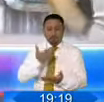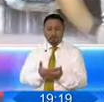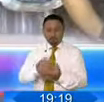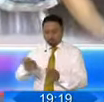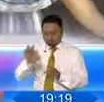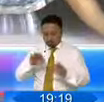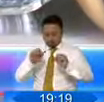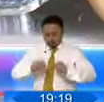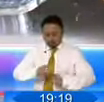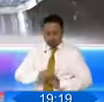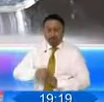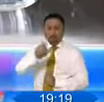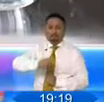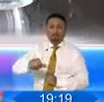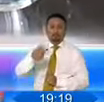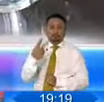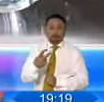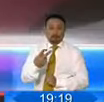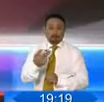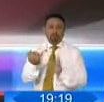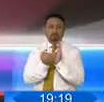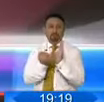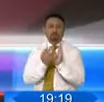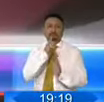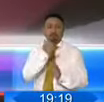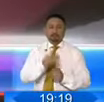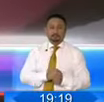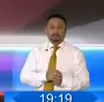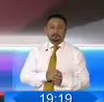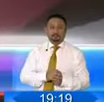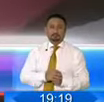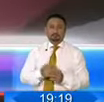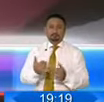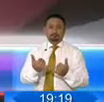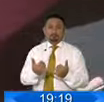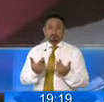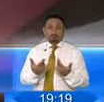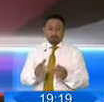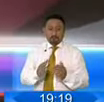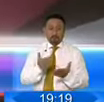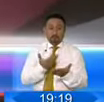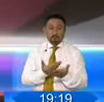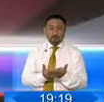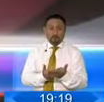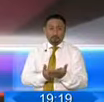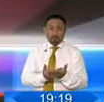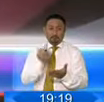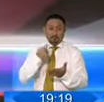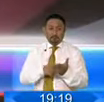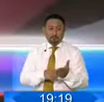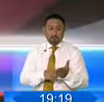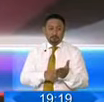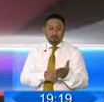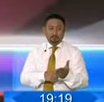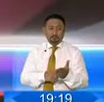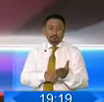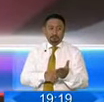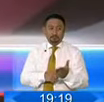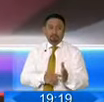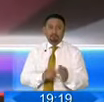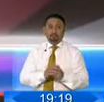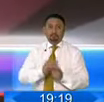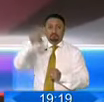que permitan la identificación de los presuntos autores. En este momento acaba de fijar un indicio como es el router o el DVR de